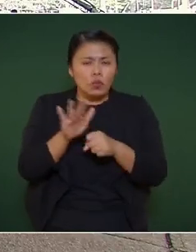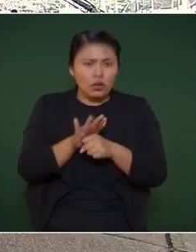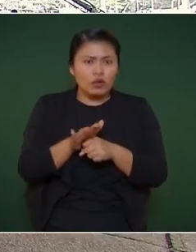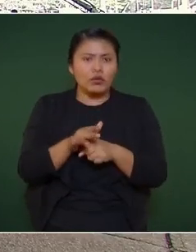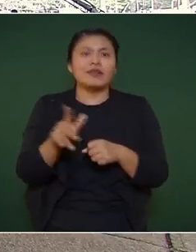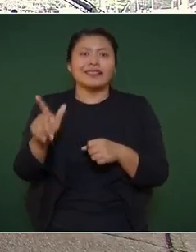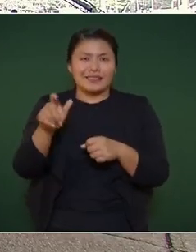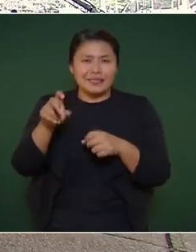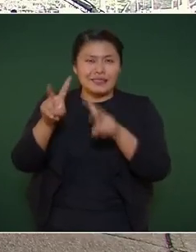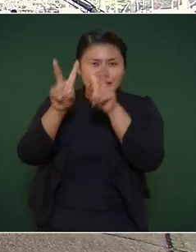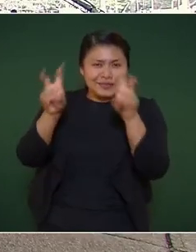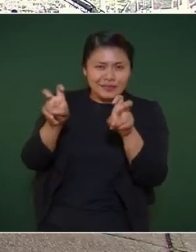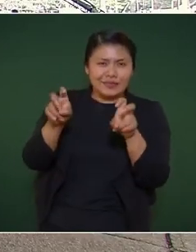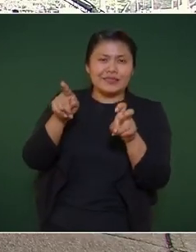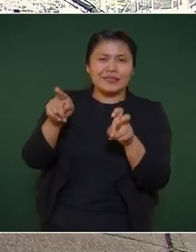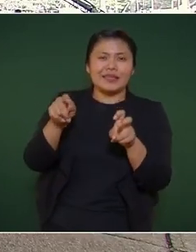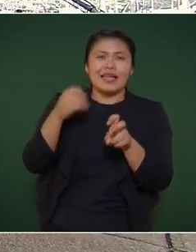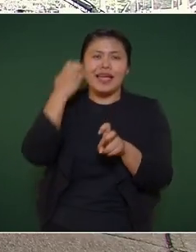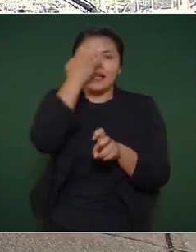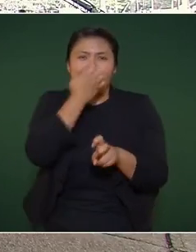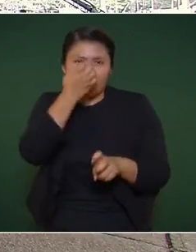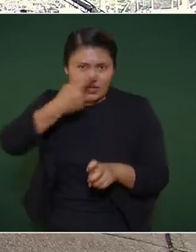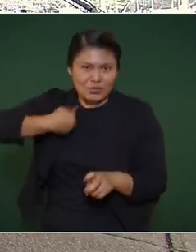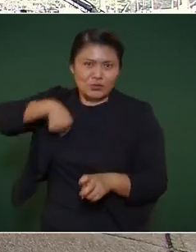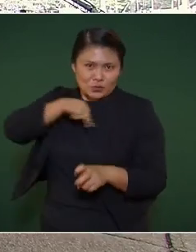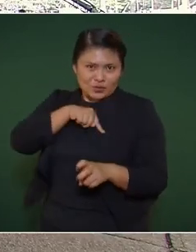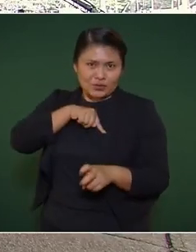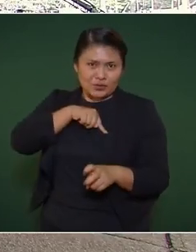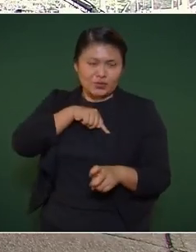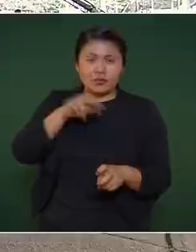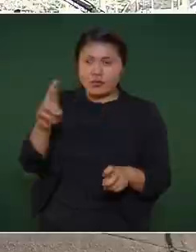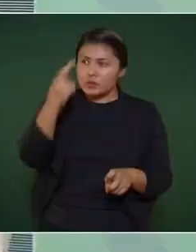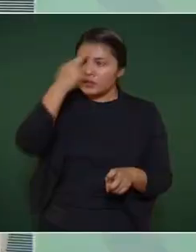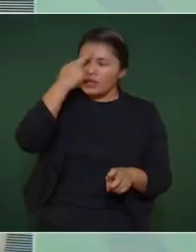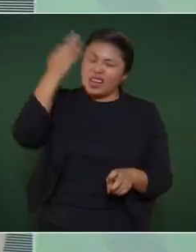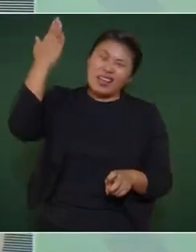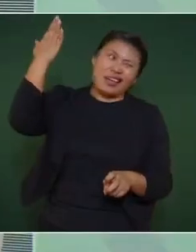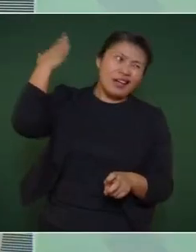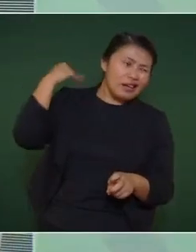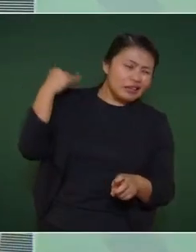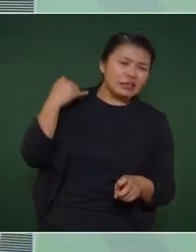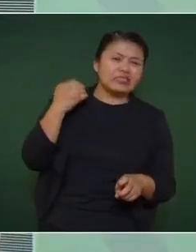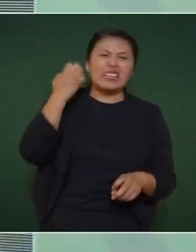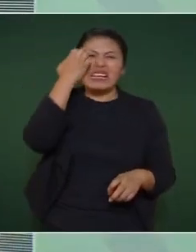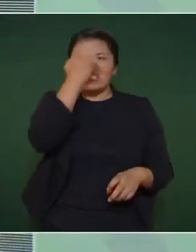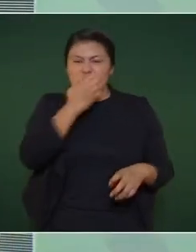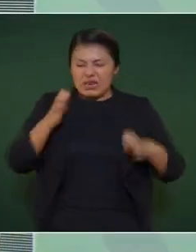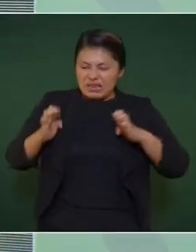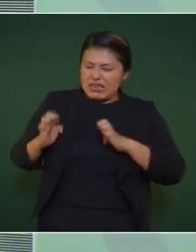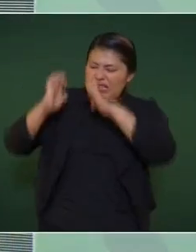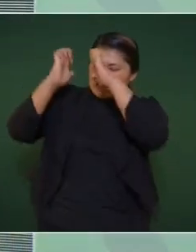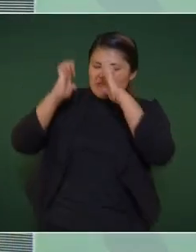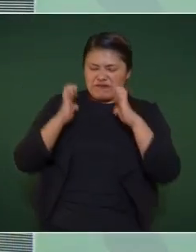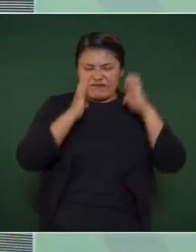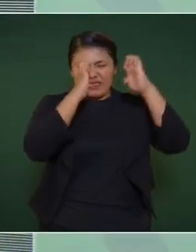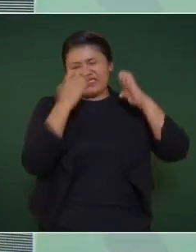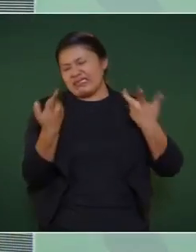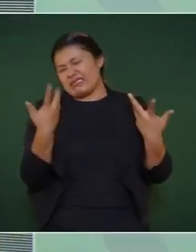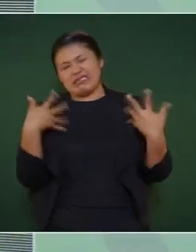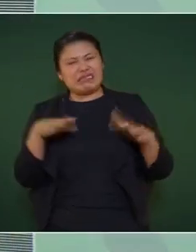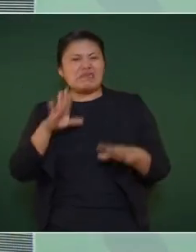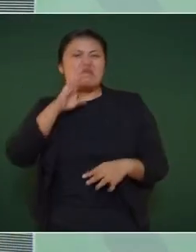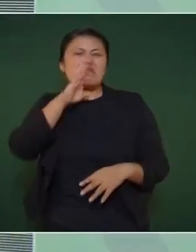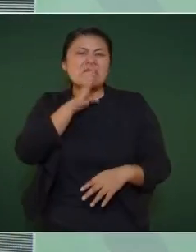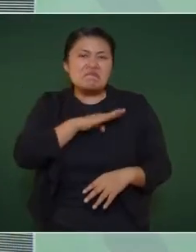la escuela es nuestra. ¿Cómo estaban las escuelas? En el abandono completo.